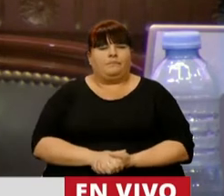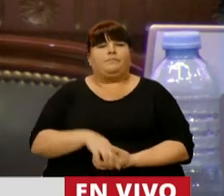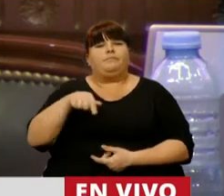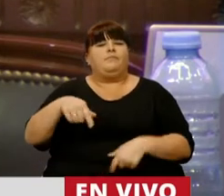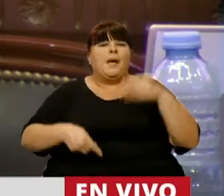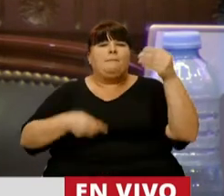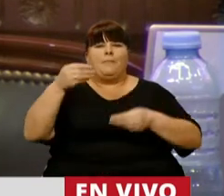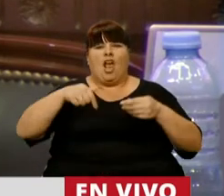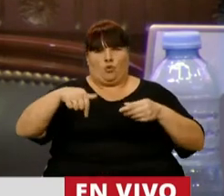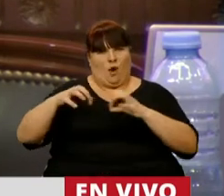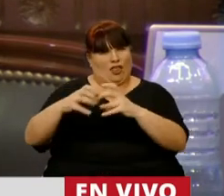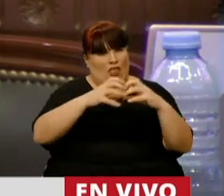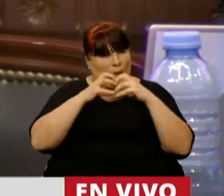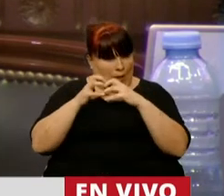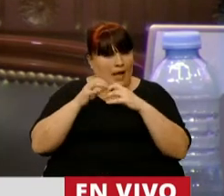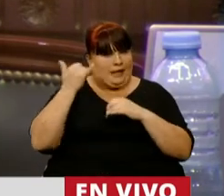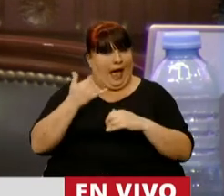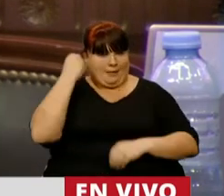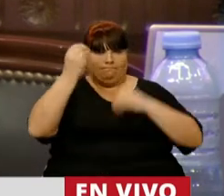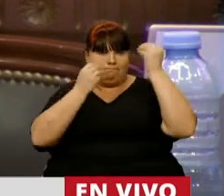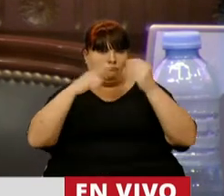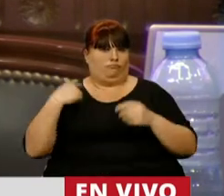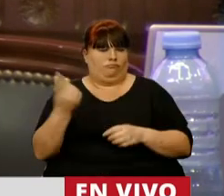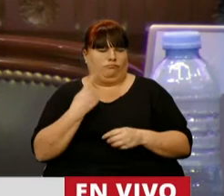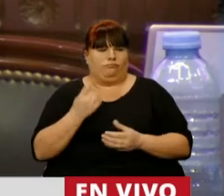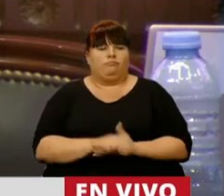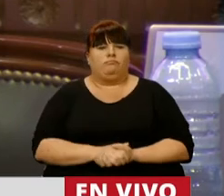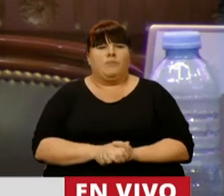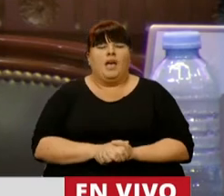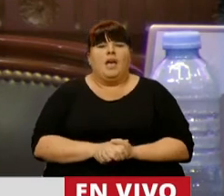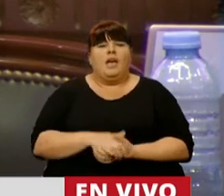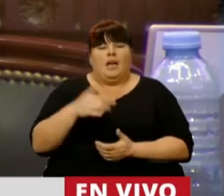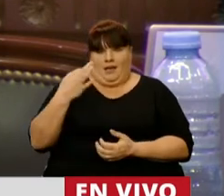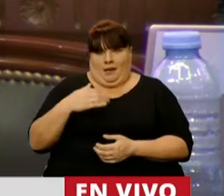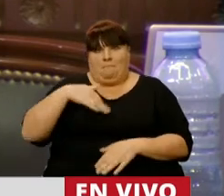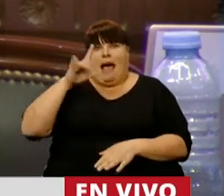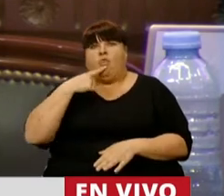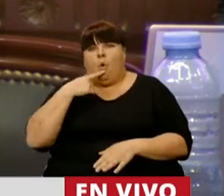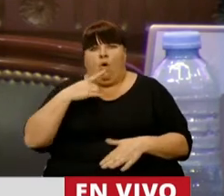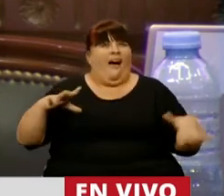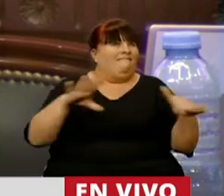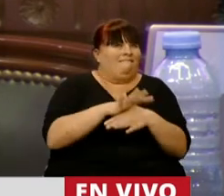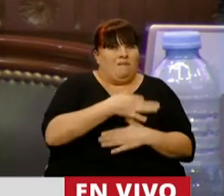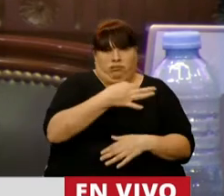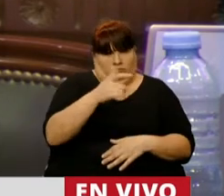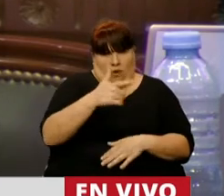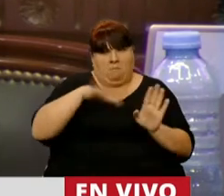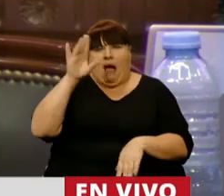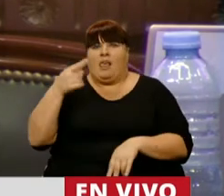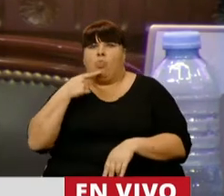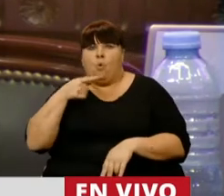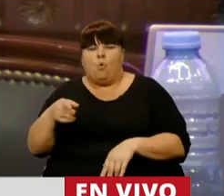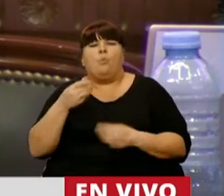Este presupuesto que hoy debatimos genera preocupación. Evidentemente genera más dudas que certezas,